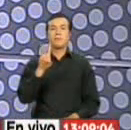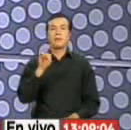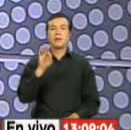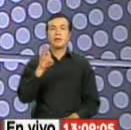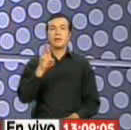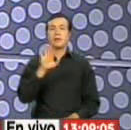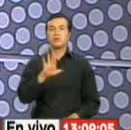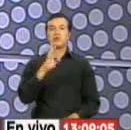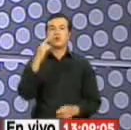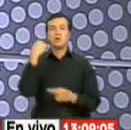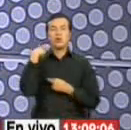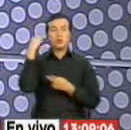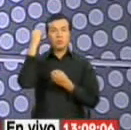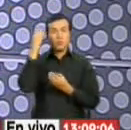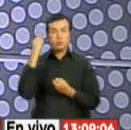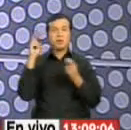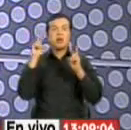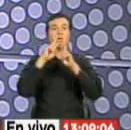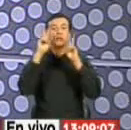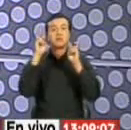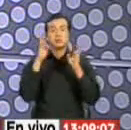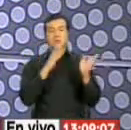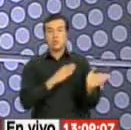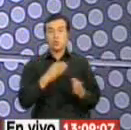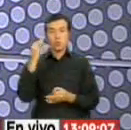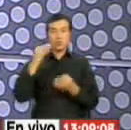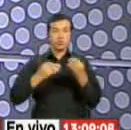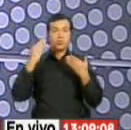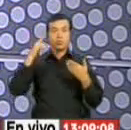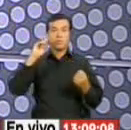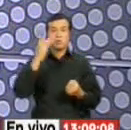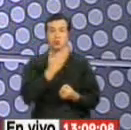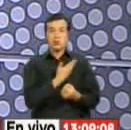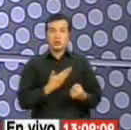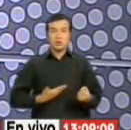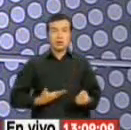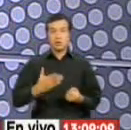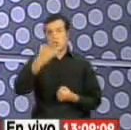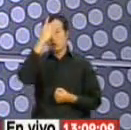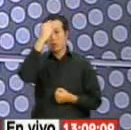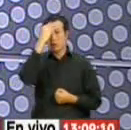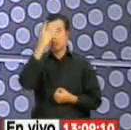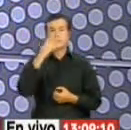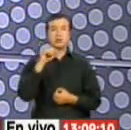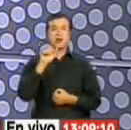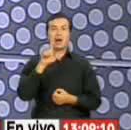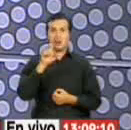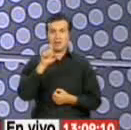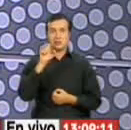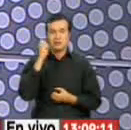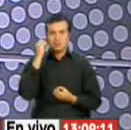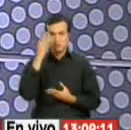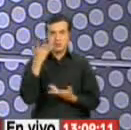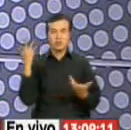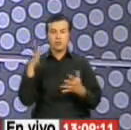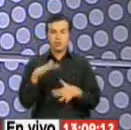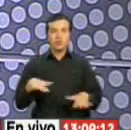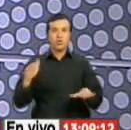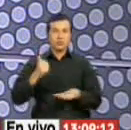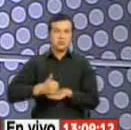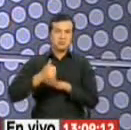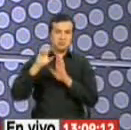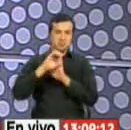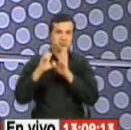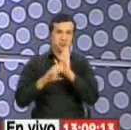encargado de elaborar el informe sobre la pertinencia del juicio político al vicepresidente glass alexia news con el informe desde la corte